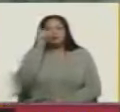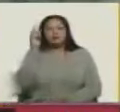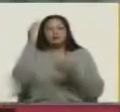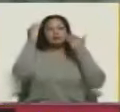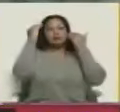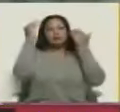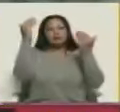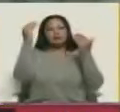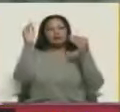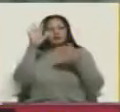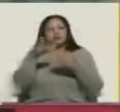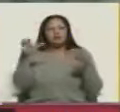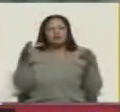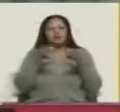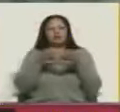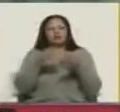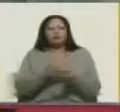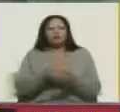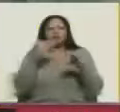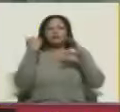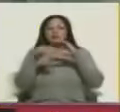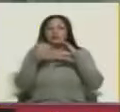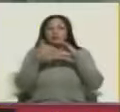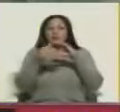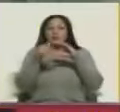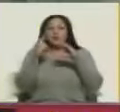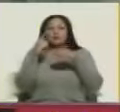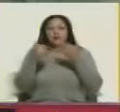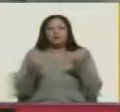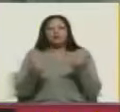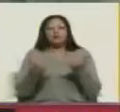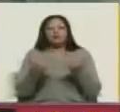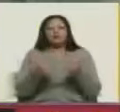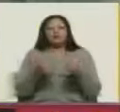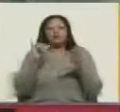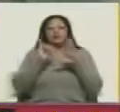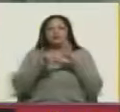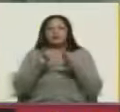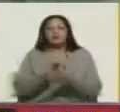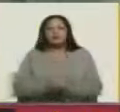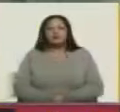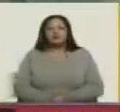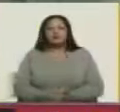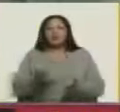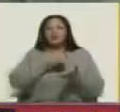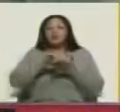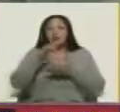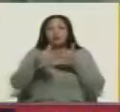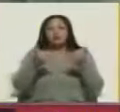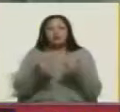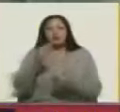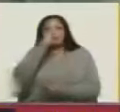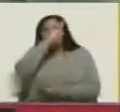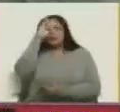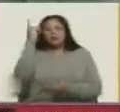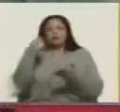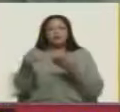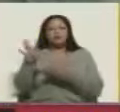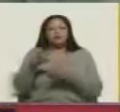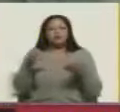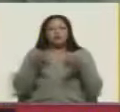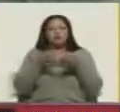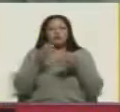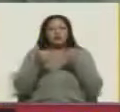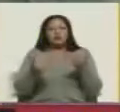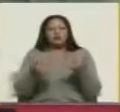allí a toda esa dirección. Nos están escribiendo acá a través del WhatsApp. Bueno, saludos allí al capitán Diosdado Cabello y a toda esa directiva